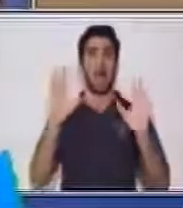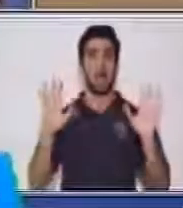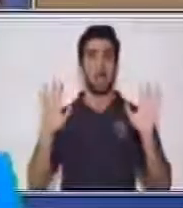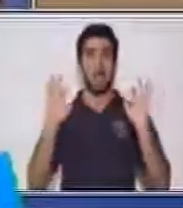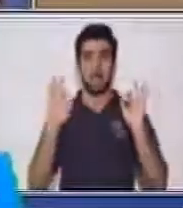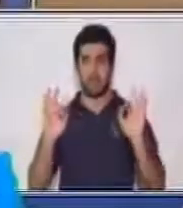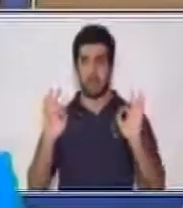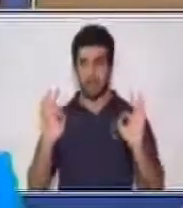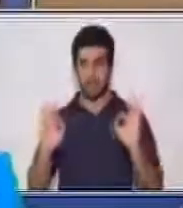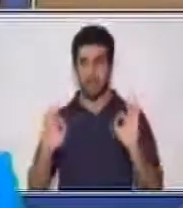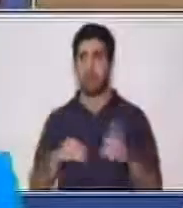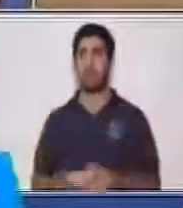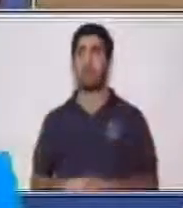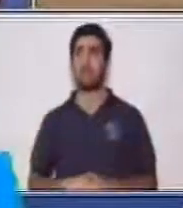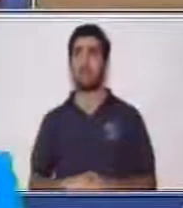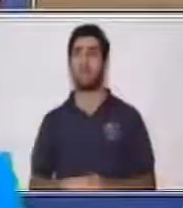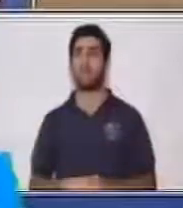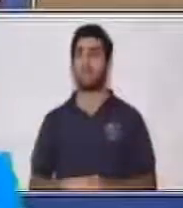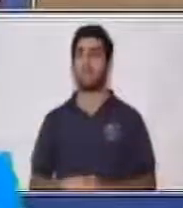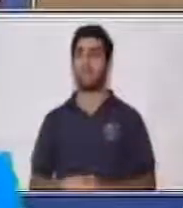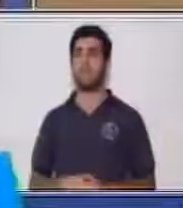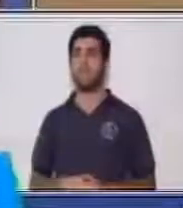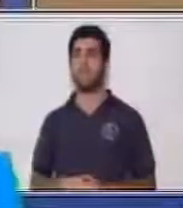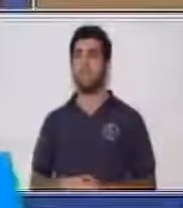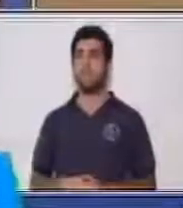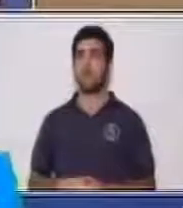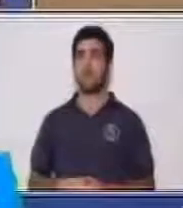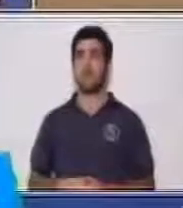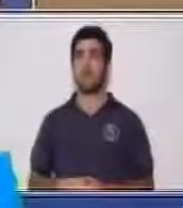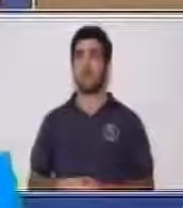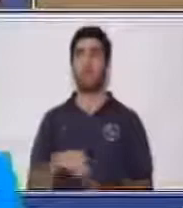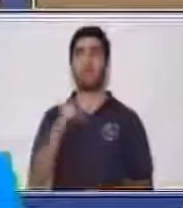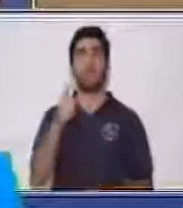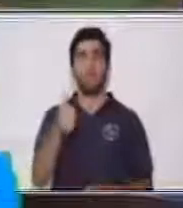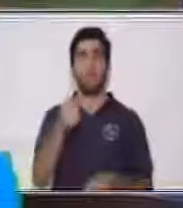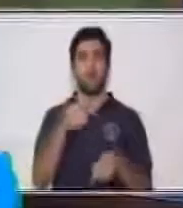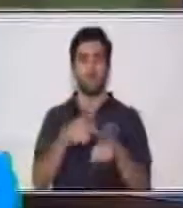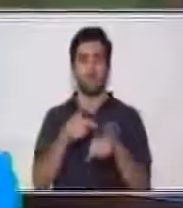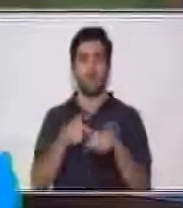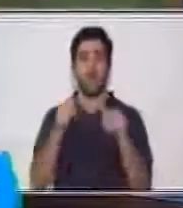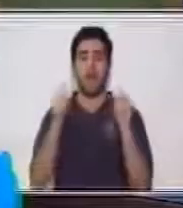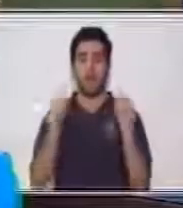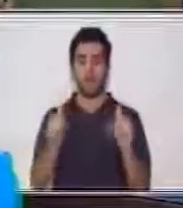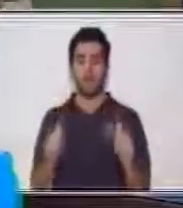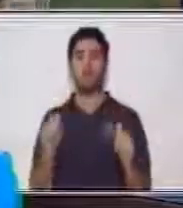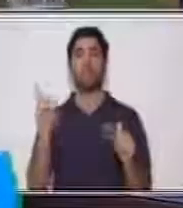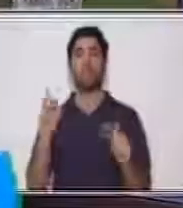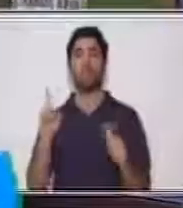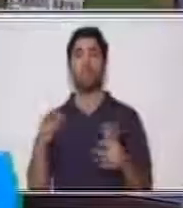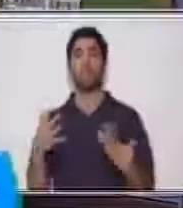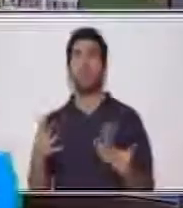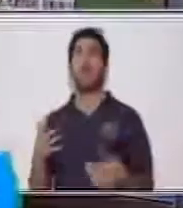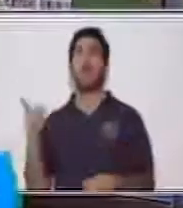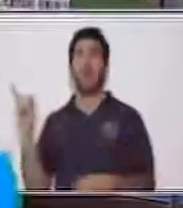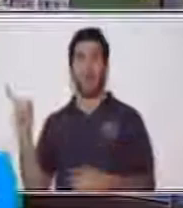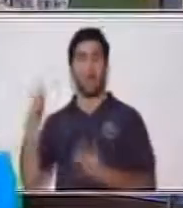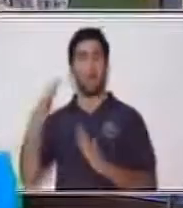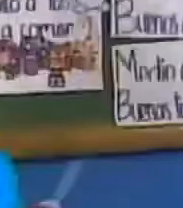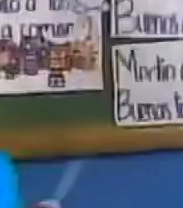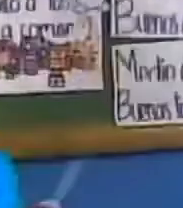a colocar acá. ¿Y dónde vamos a colocar buenas tardes? Al mediodía.